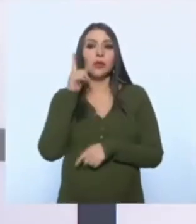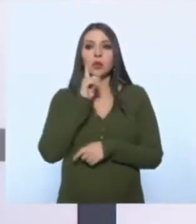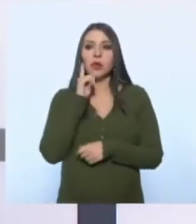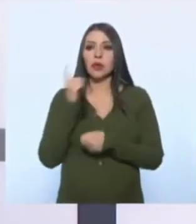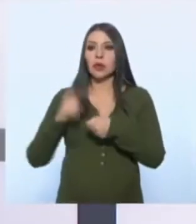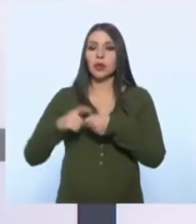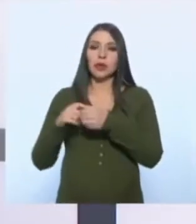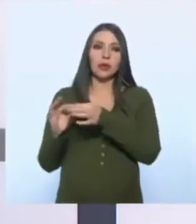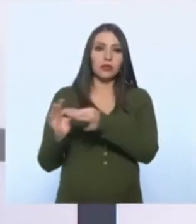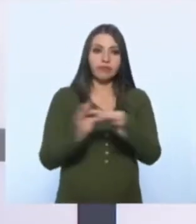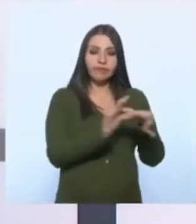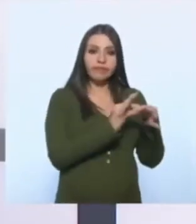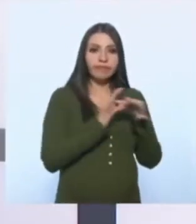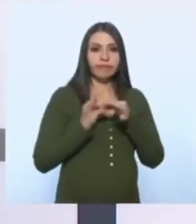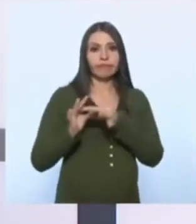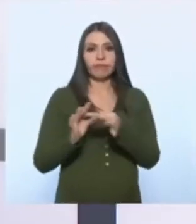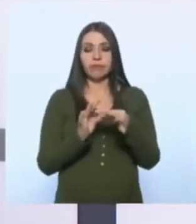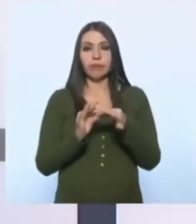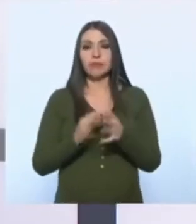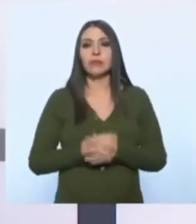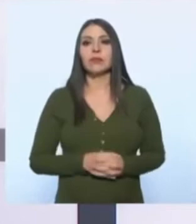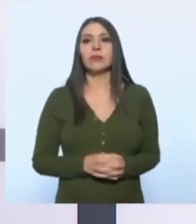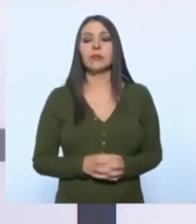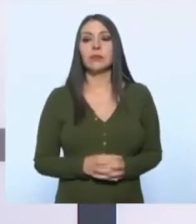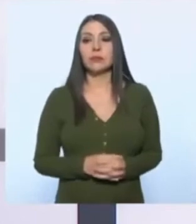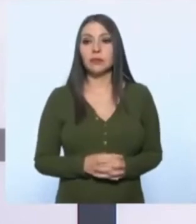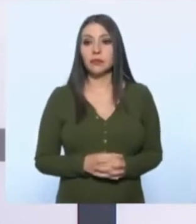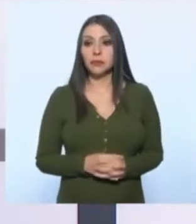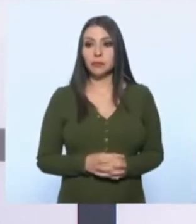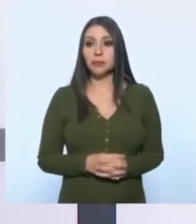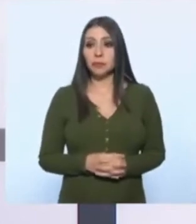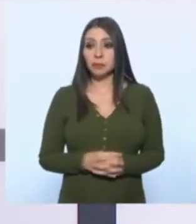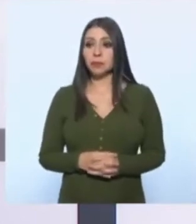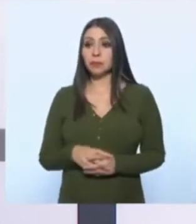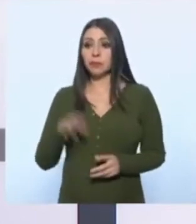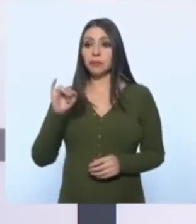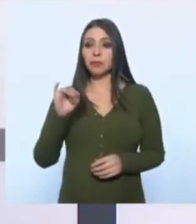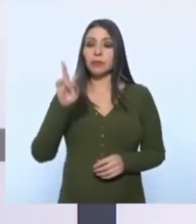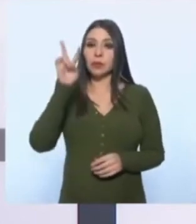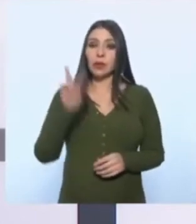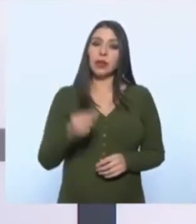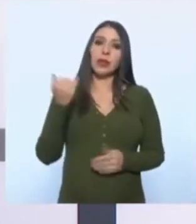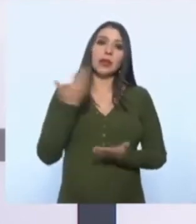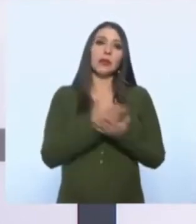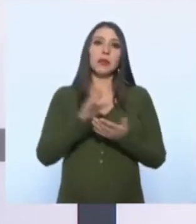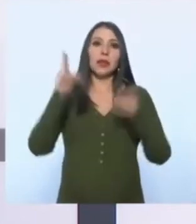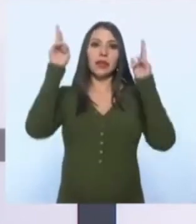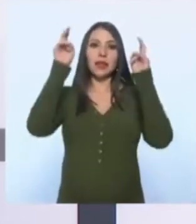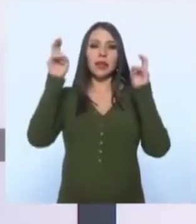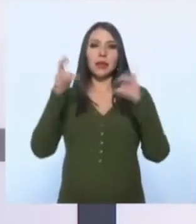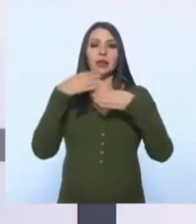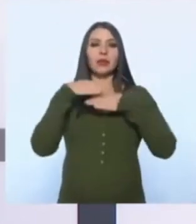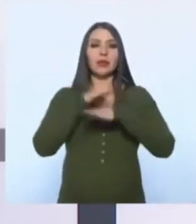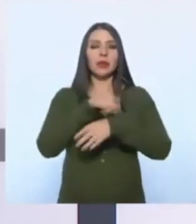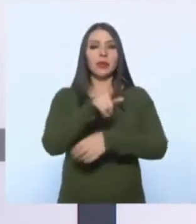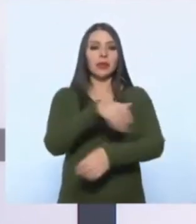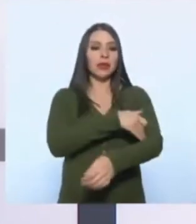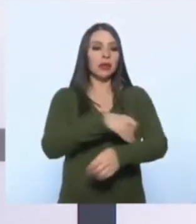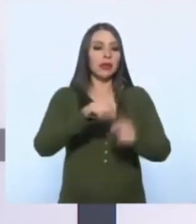además las agendas del país han salido gracias a que las mujeres empezaron a bueno, las agendas de las